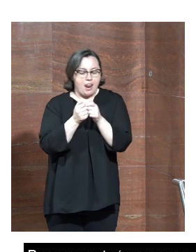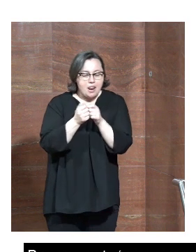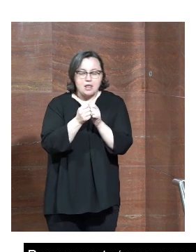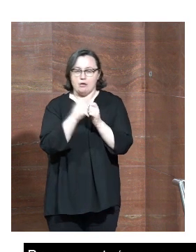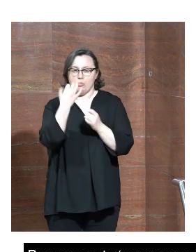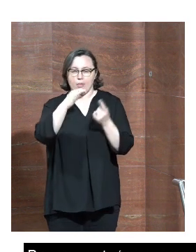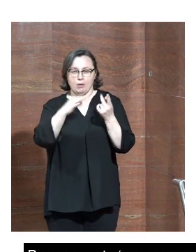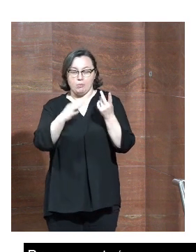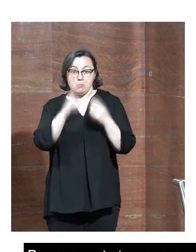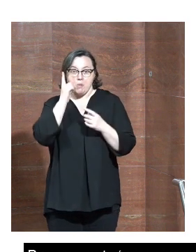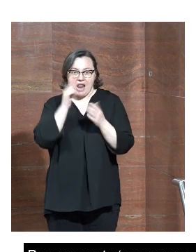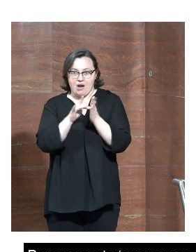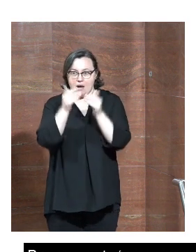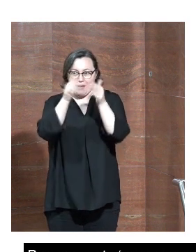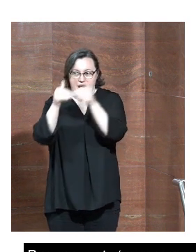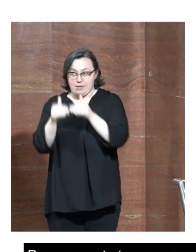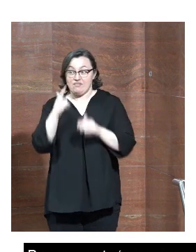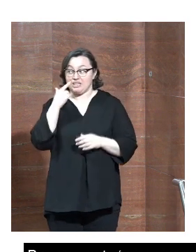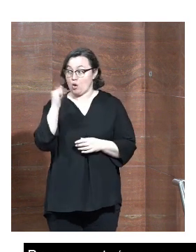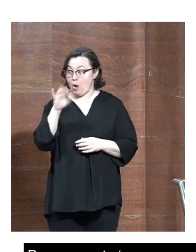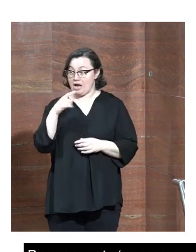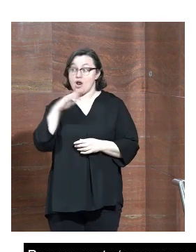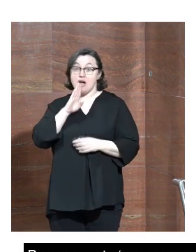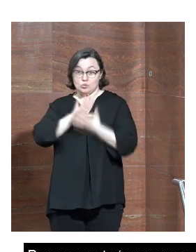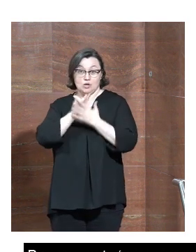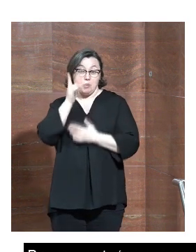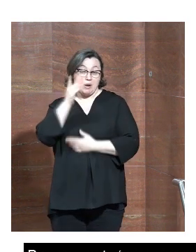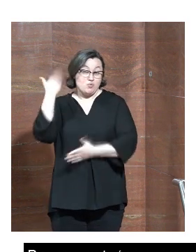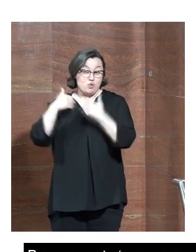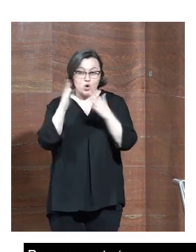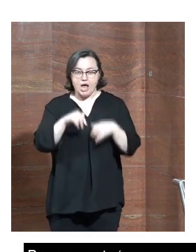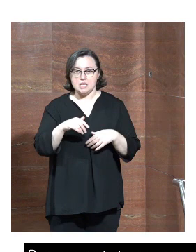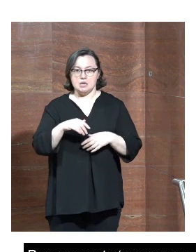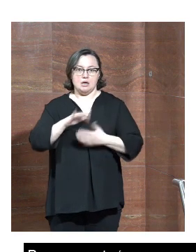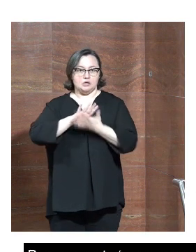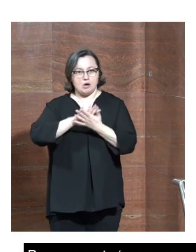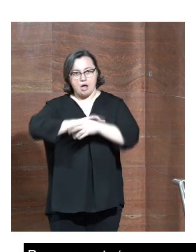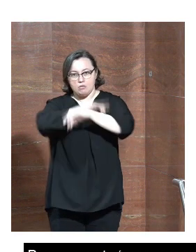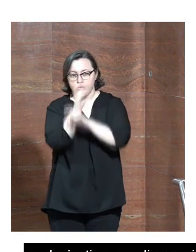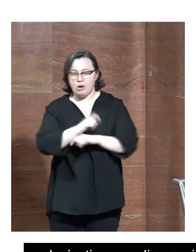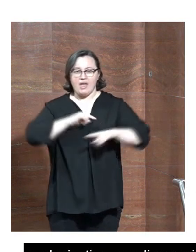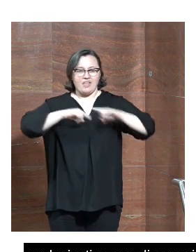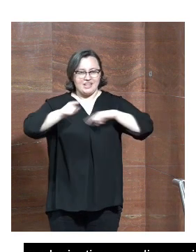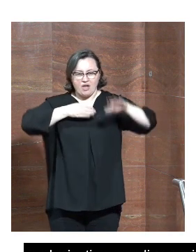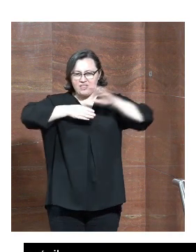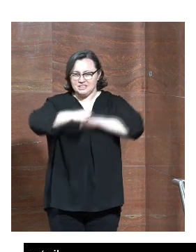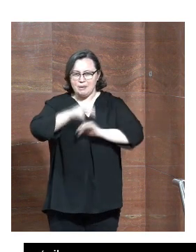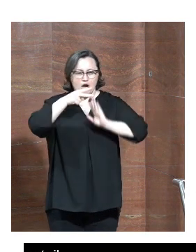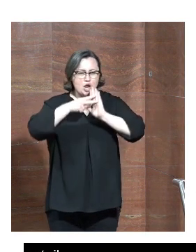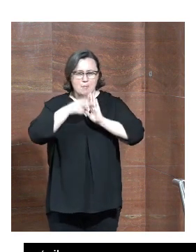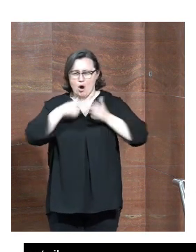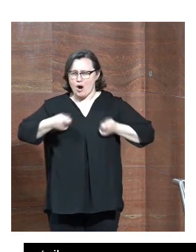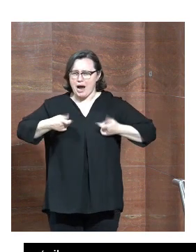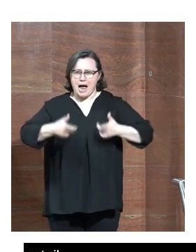las posibilidades que te da el móvil. Juan Carlos recuerda bien, cuando no había el móvil, los problemas que tenían las directivas de accesibilidad, con lo